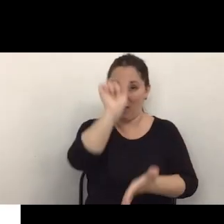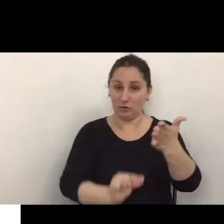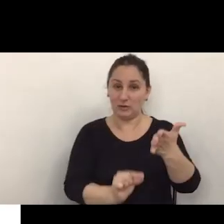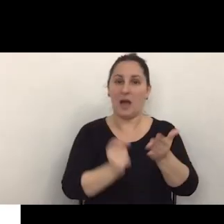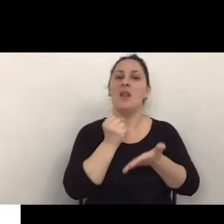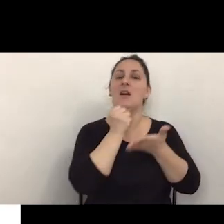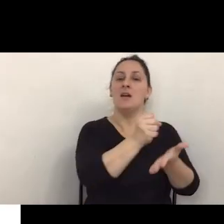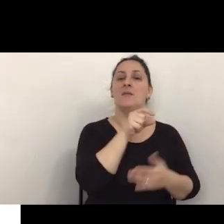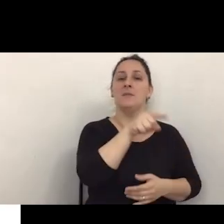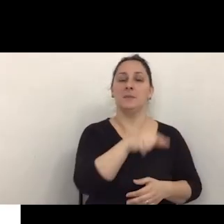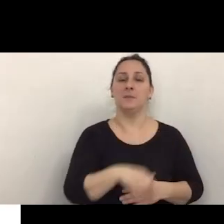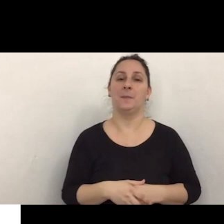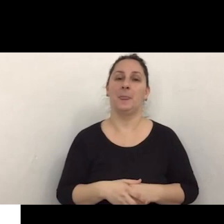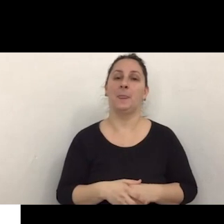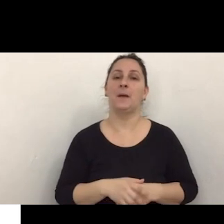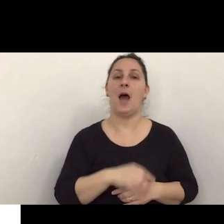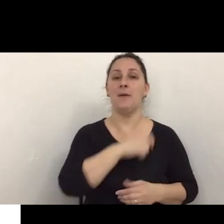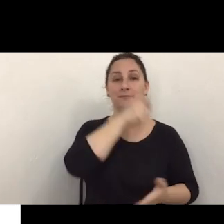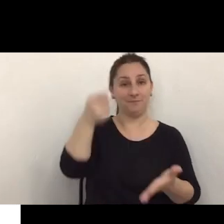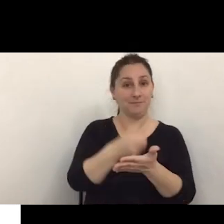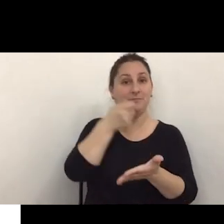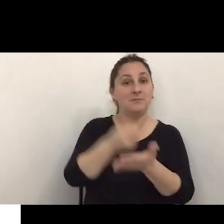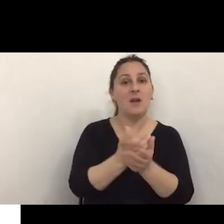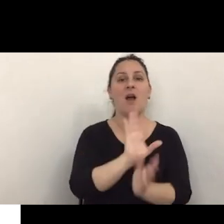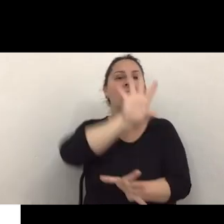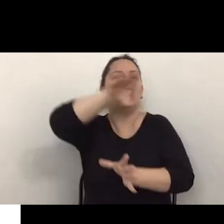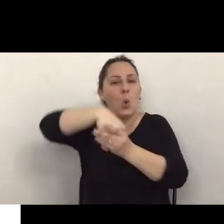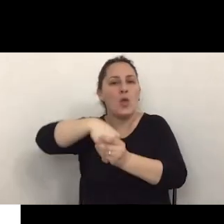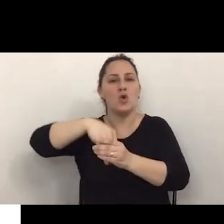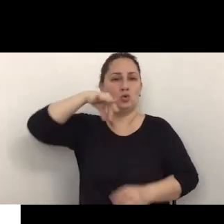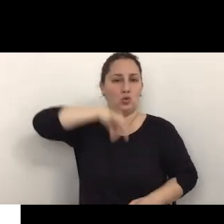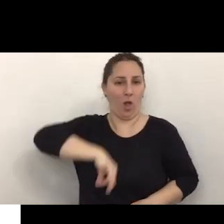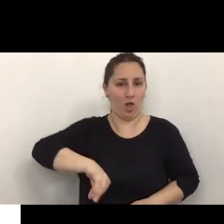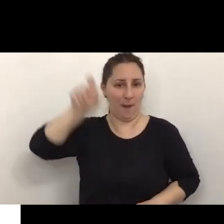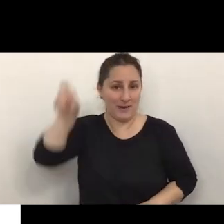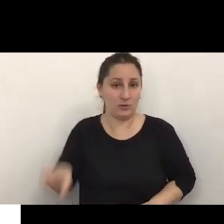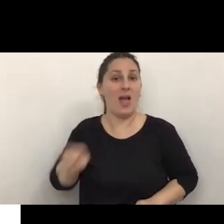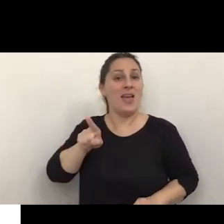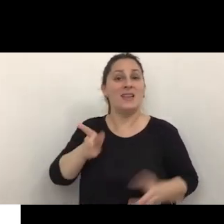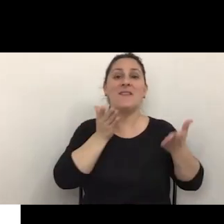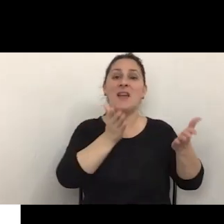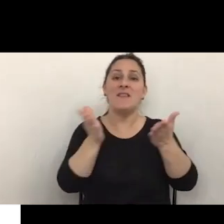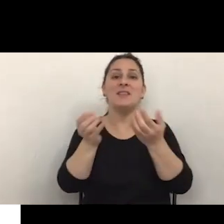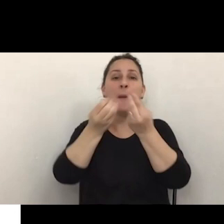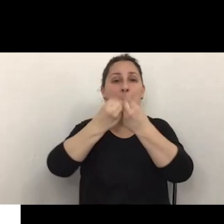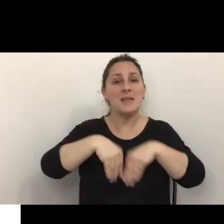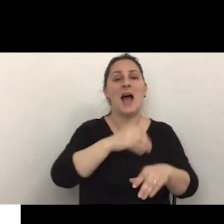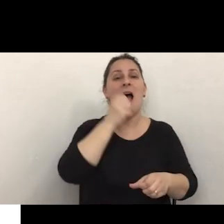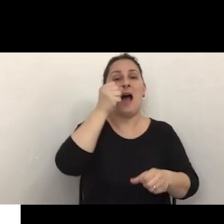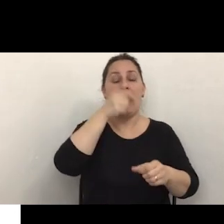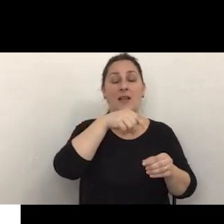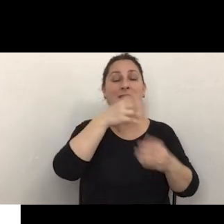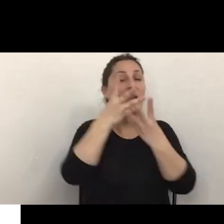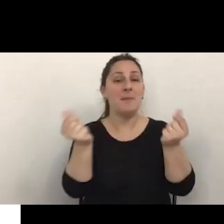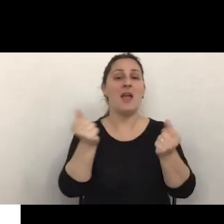que las prestaciones se van a incorporar al sueldo. Este beneficio va a estar vigente hasta el 19 de agosto